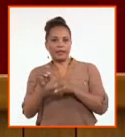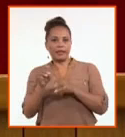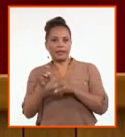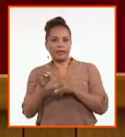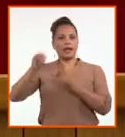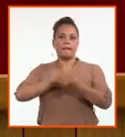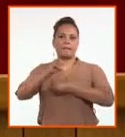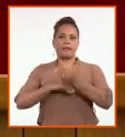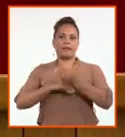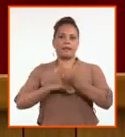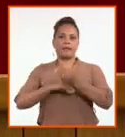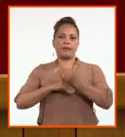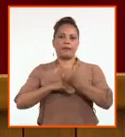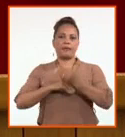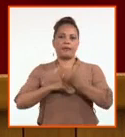luchaba por la revolución.